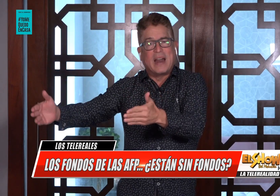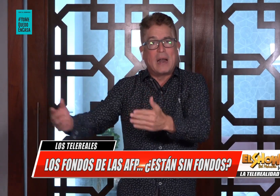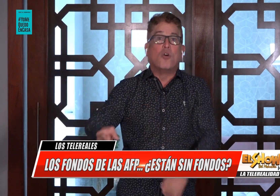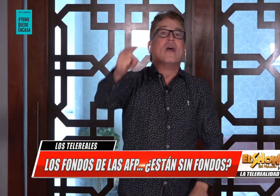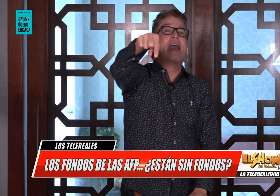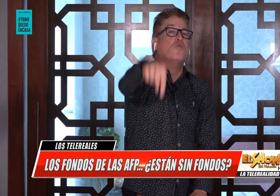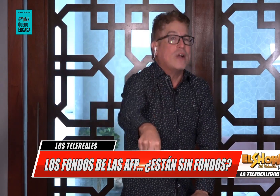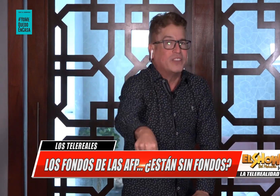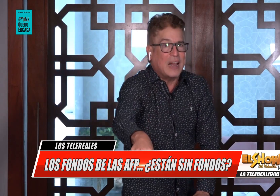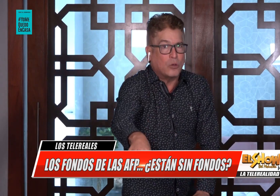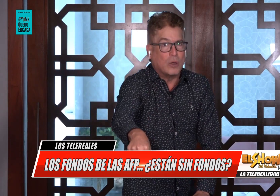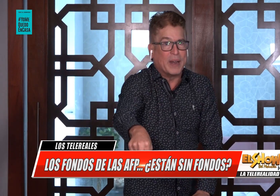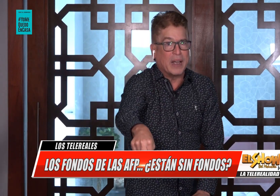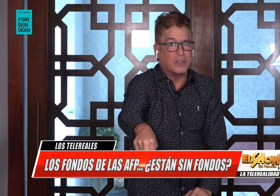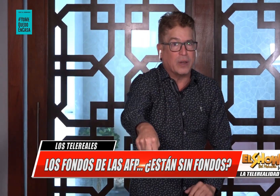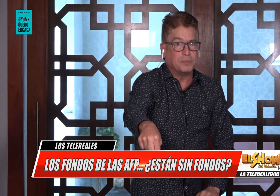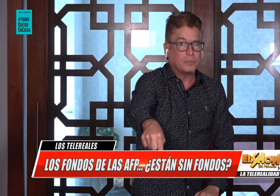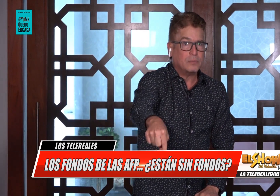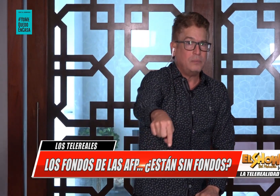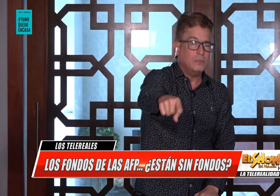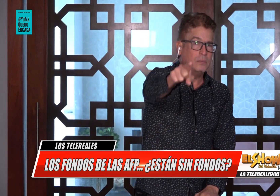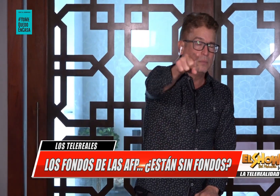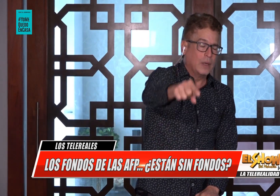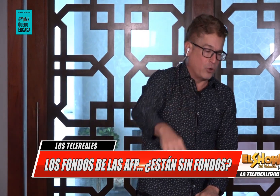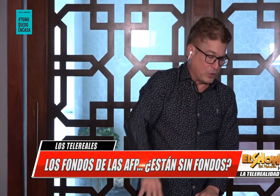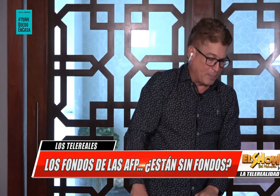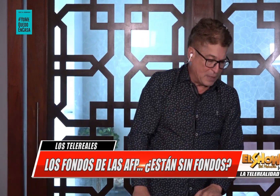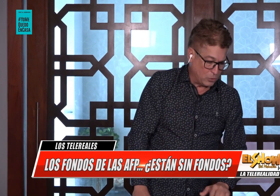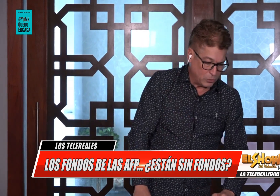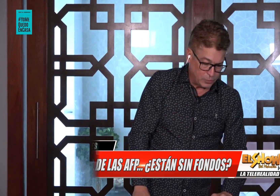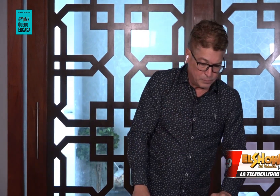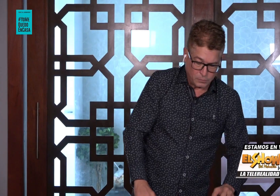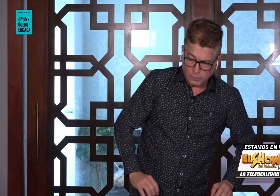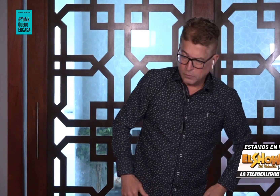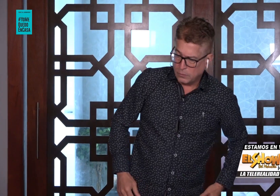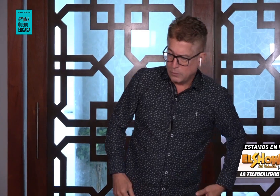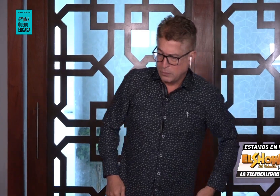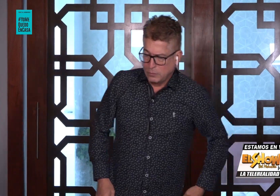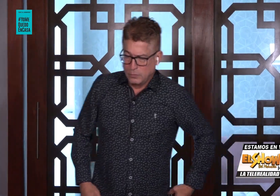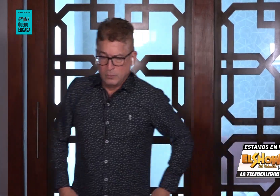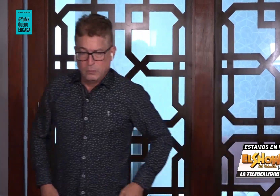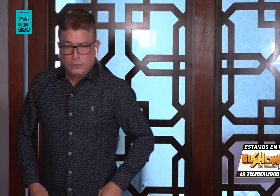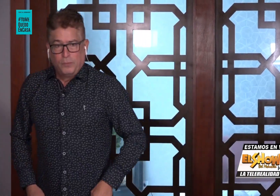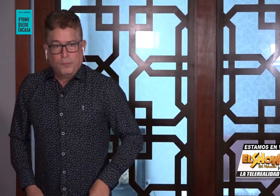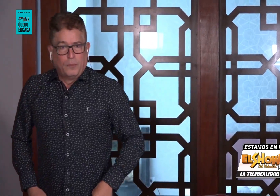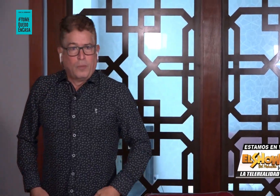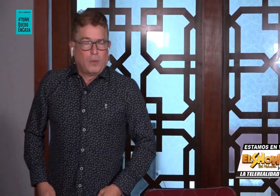podemos paliar algo en un estado de emergencia. Show sale para todos.